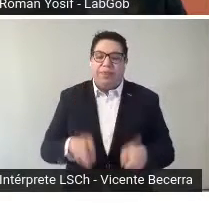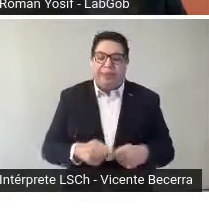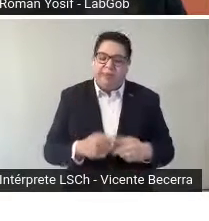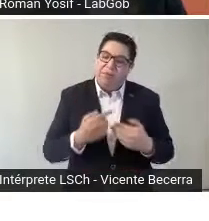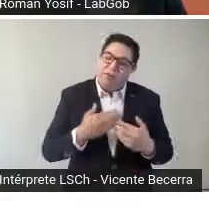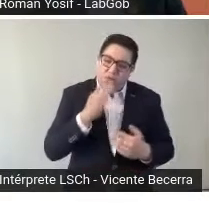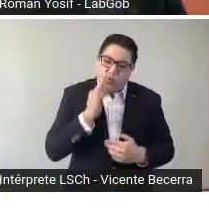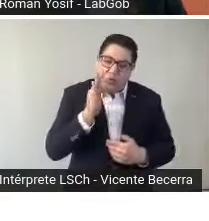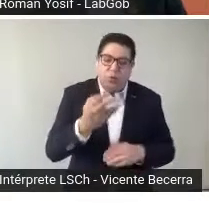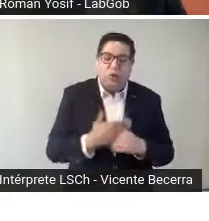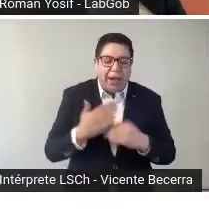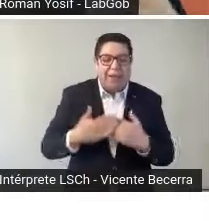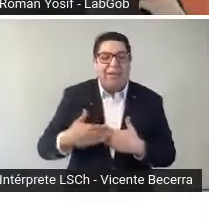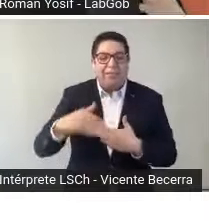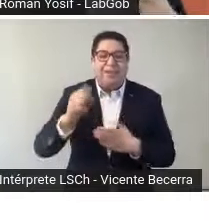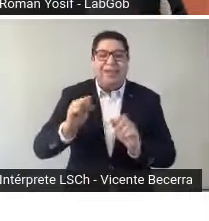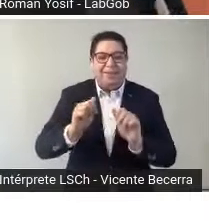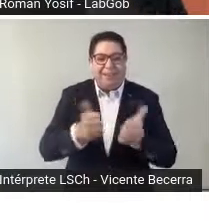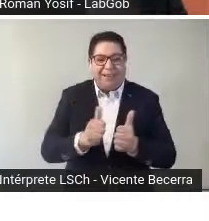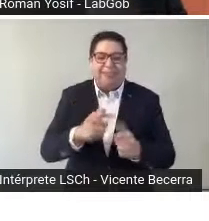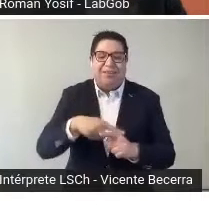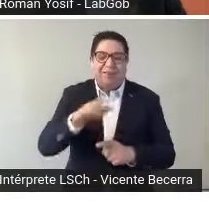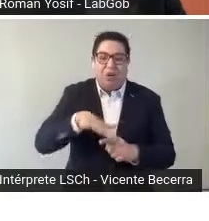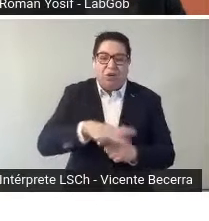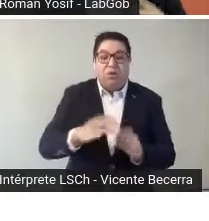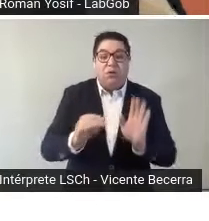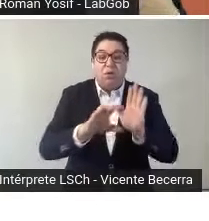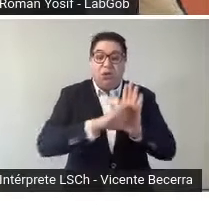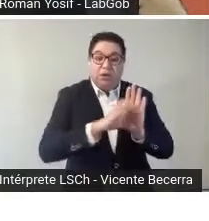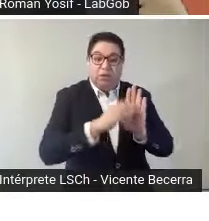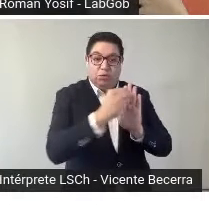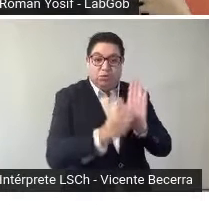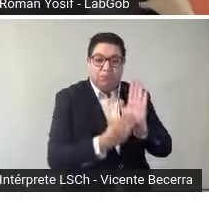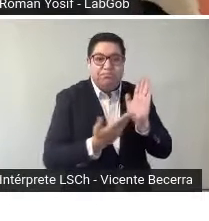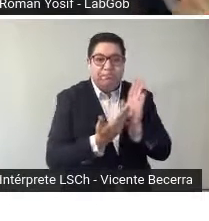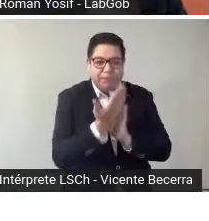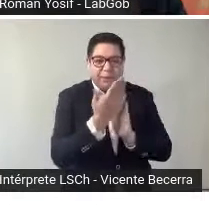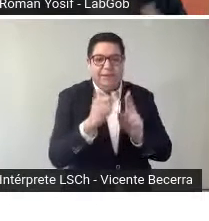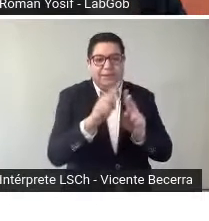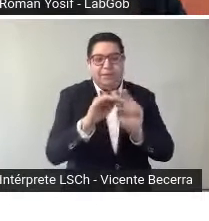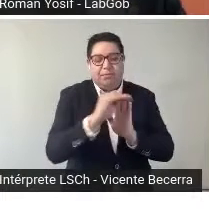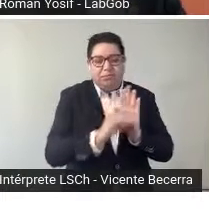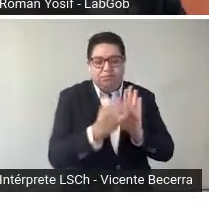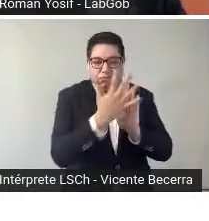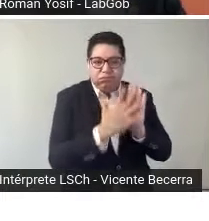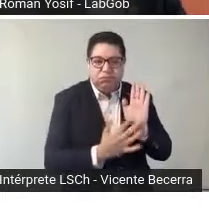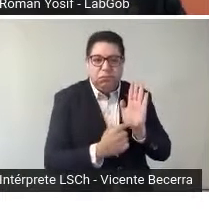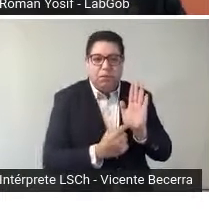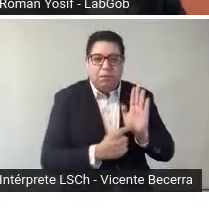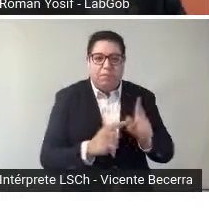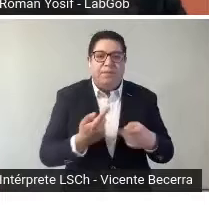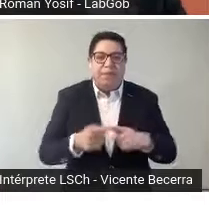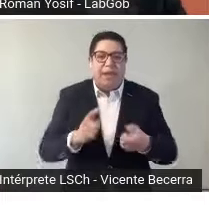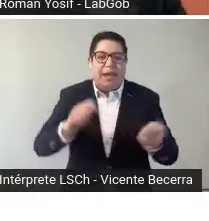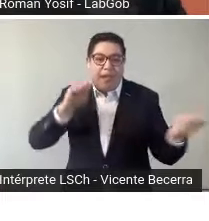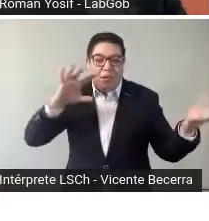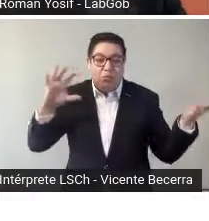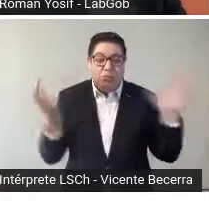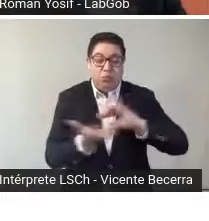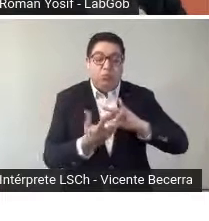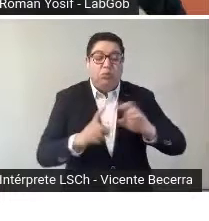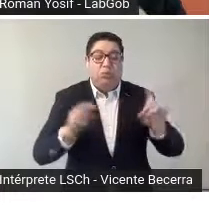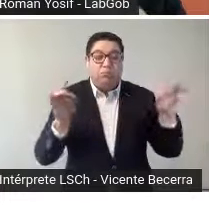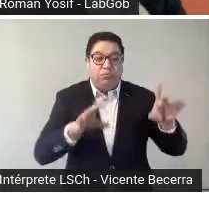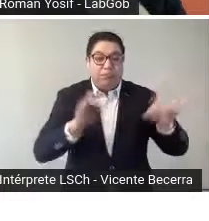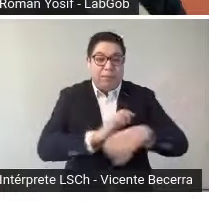grandes desafíos que enfrentamos en el país, con un proceso constitucional en marcha, con un mundo que está cambiando aceleradamente a raíz de la